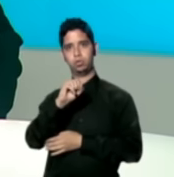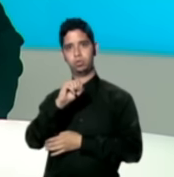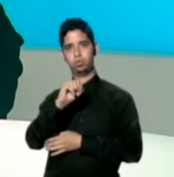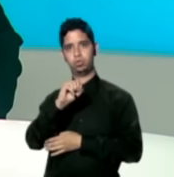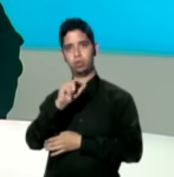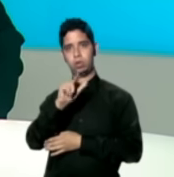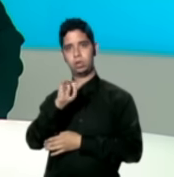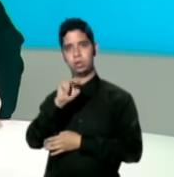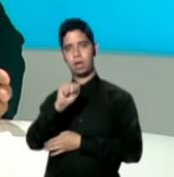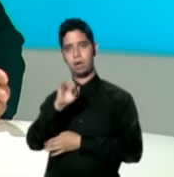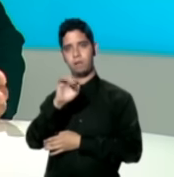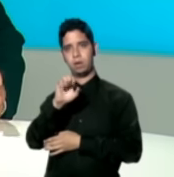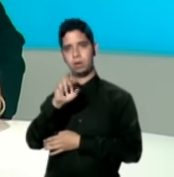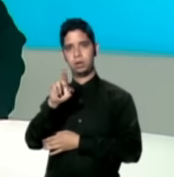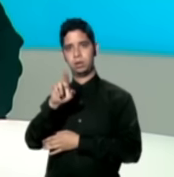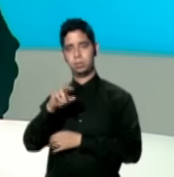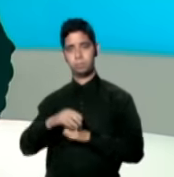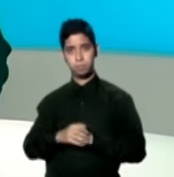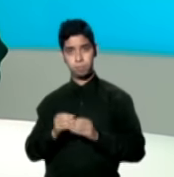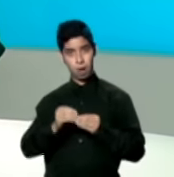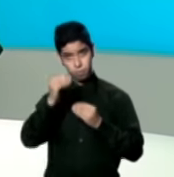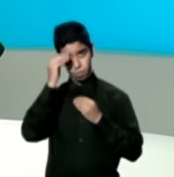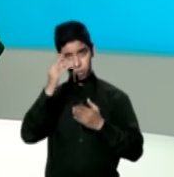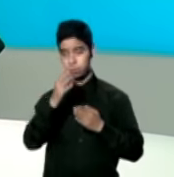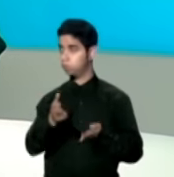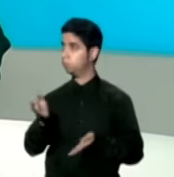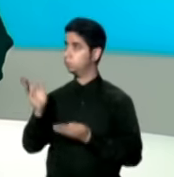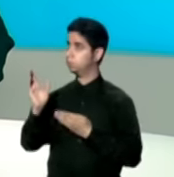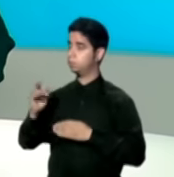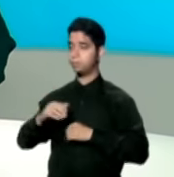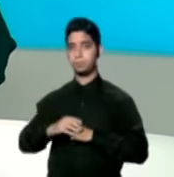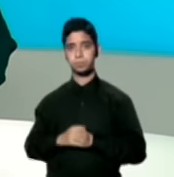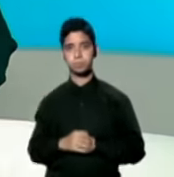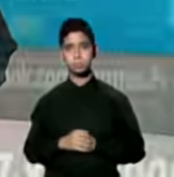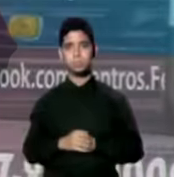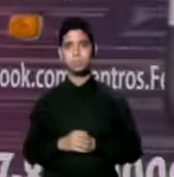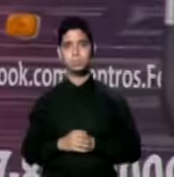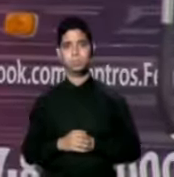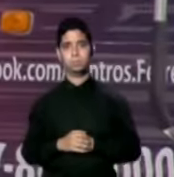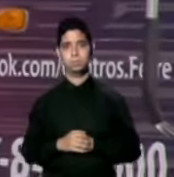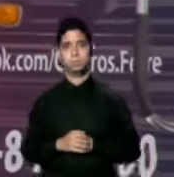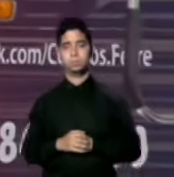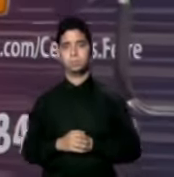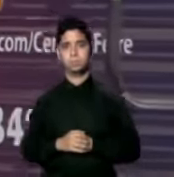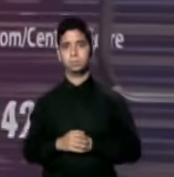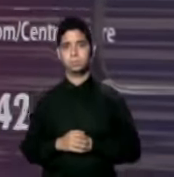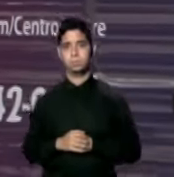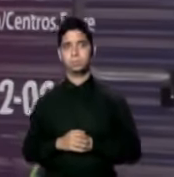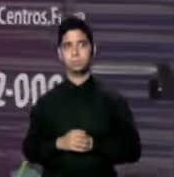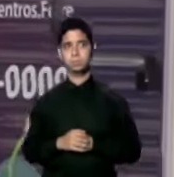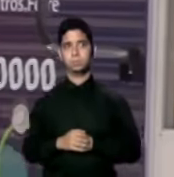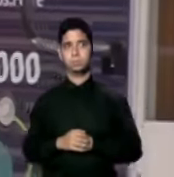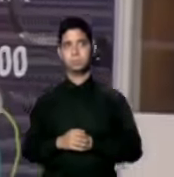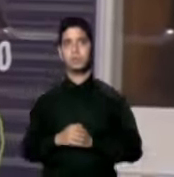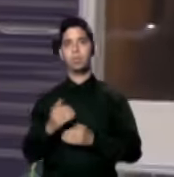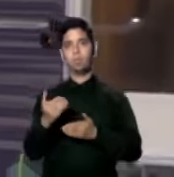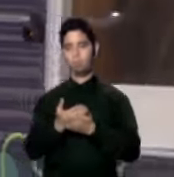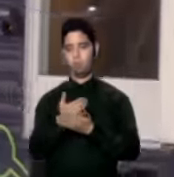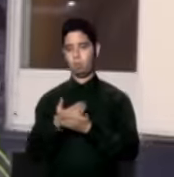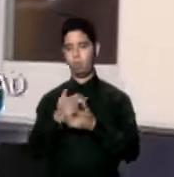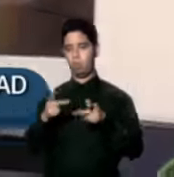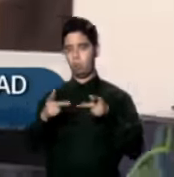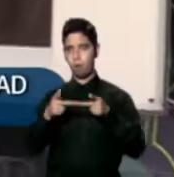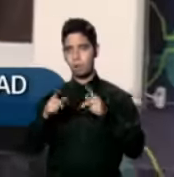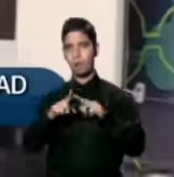Solina Ferré. ¿De qué se trata? Silvia Verónica Camacho nos dice más. La moderna unidad rodante visitará un total de 15